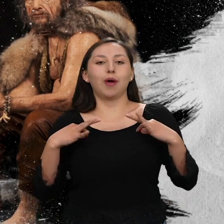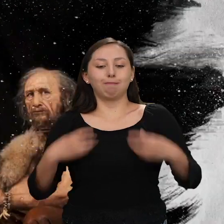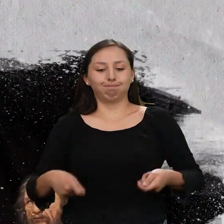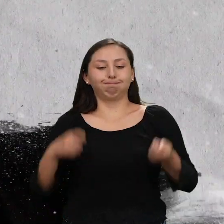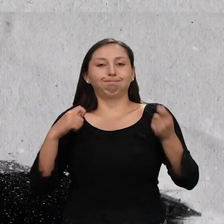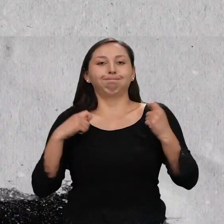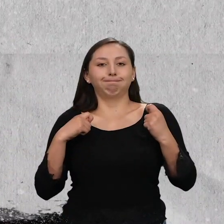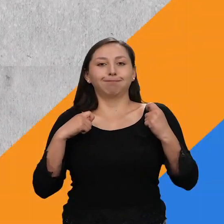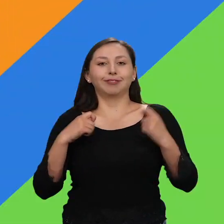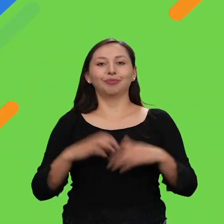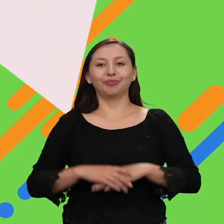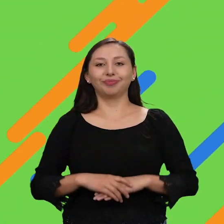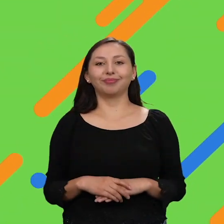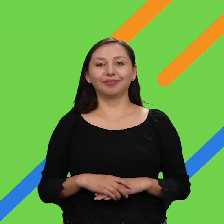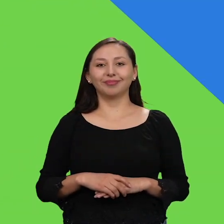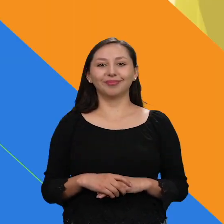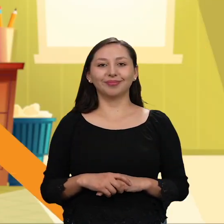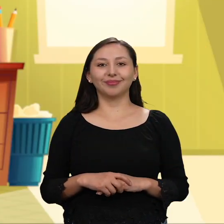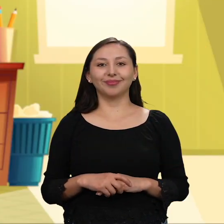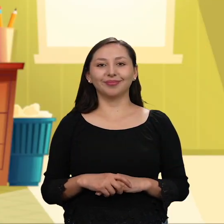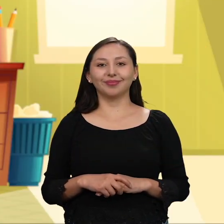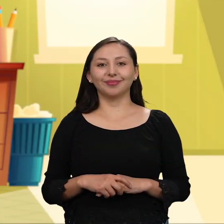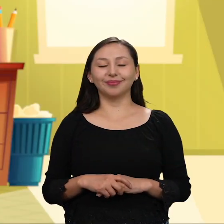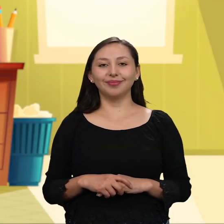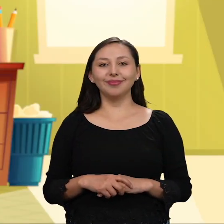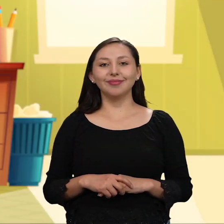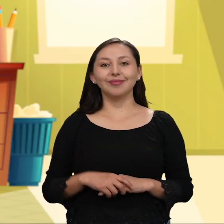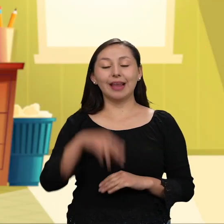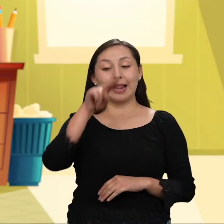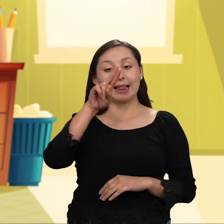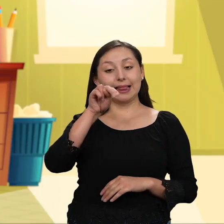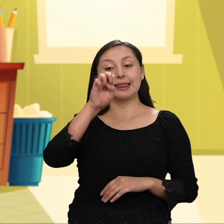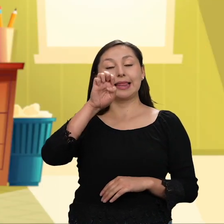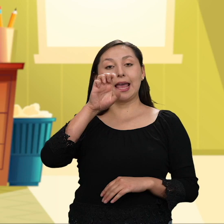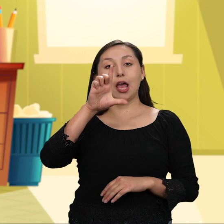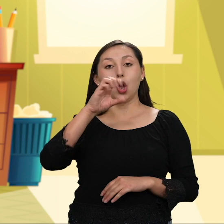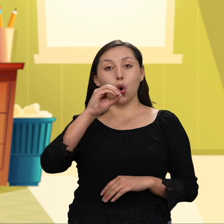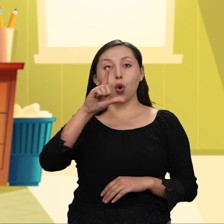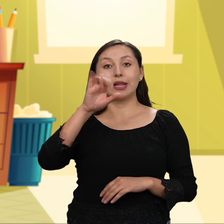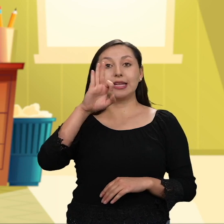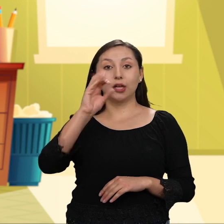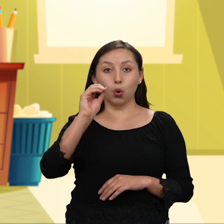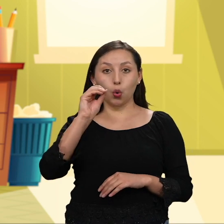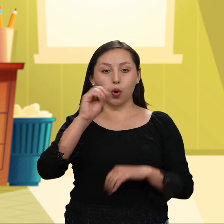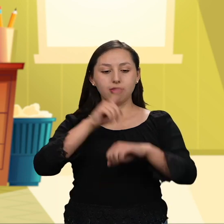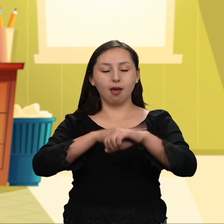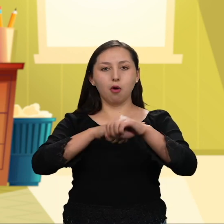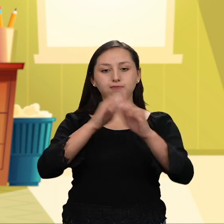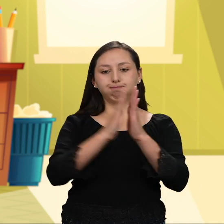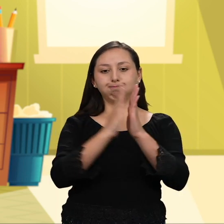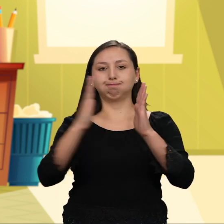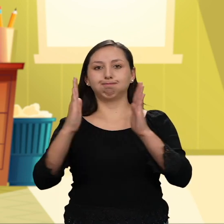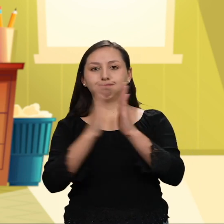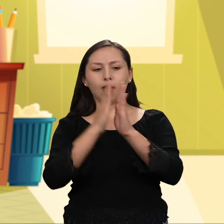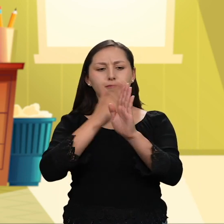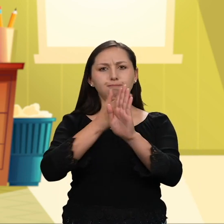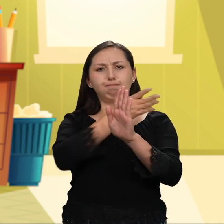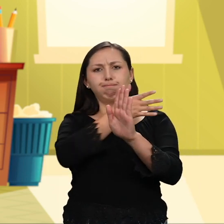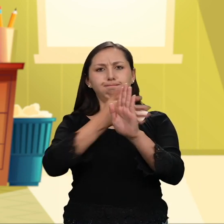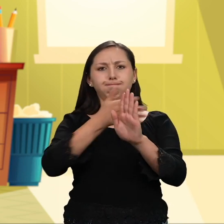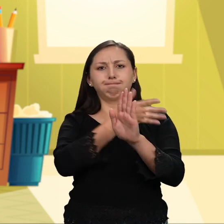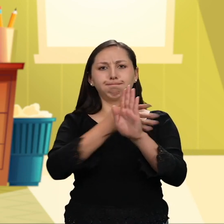con lino y lana. El Neolítico fue un periodo de cambios importantes. En verdad fue una gran